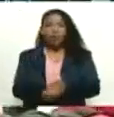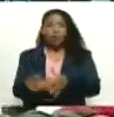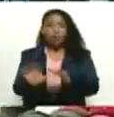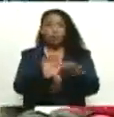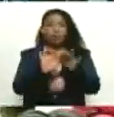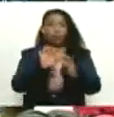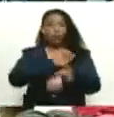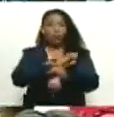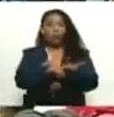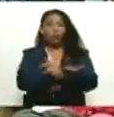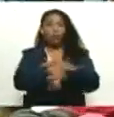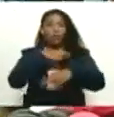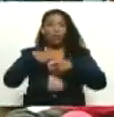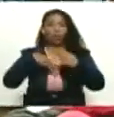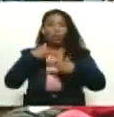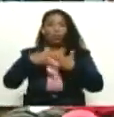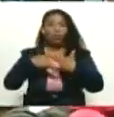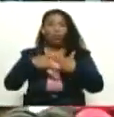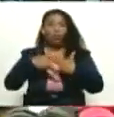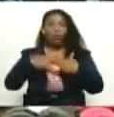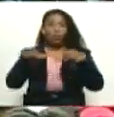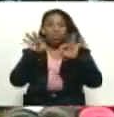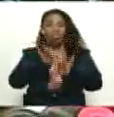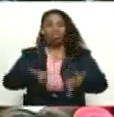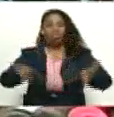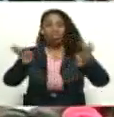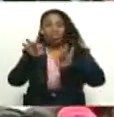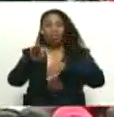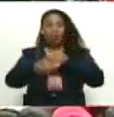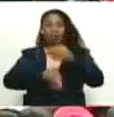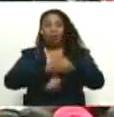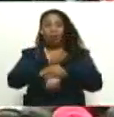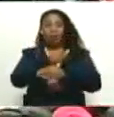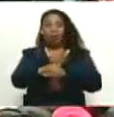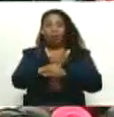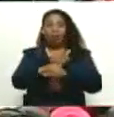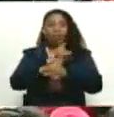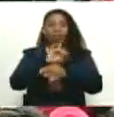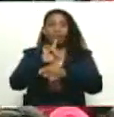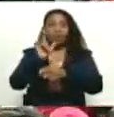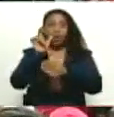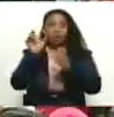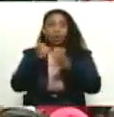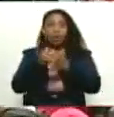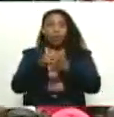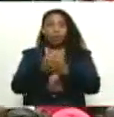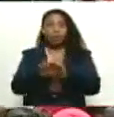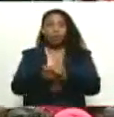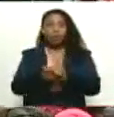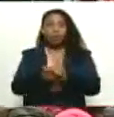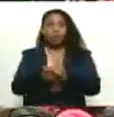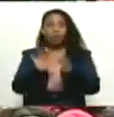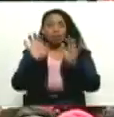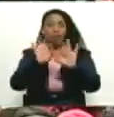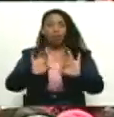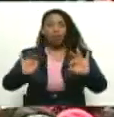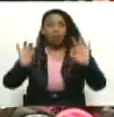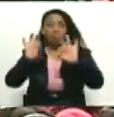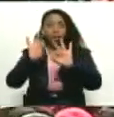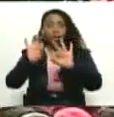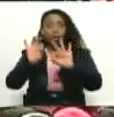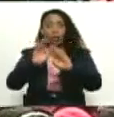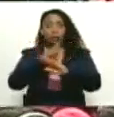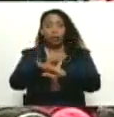fuerza revolucionaria. Que nadie ande, como dicen los pueblos esgaritados, que nadie ande por la